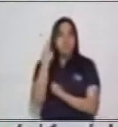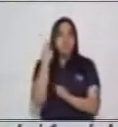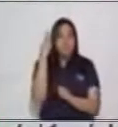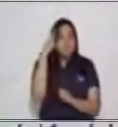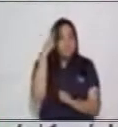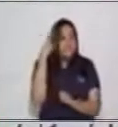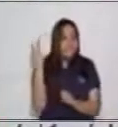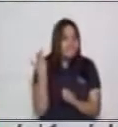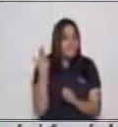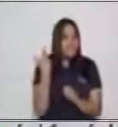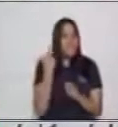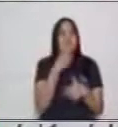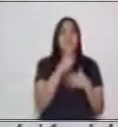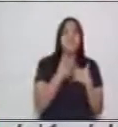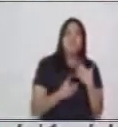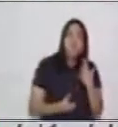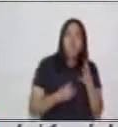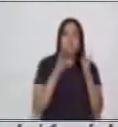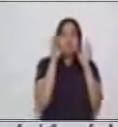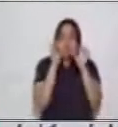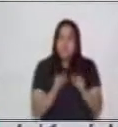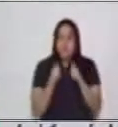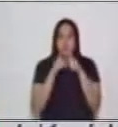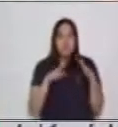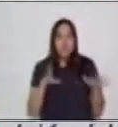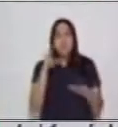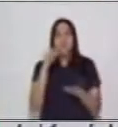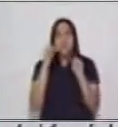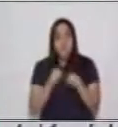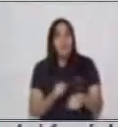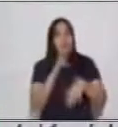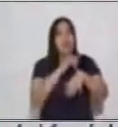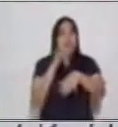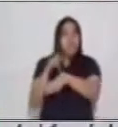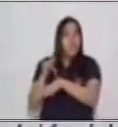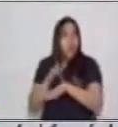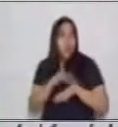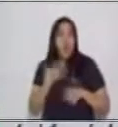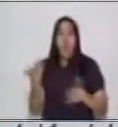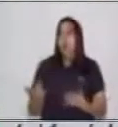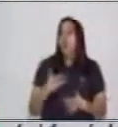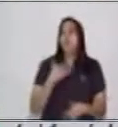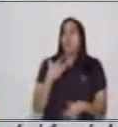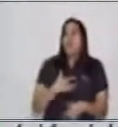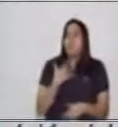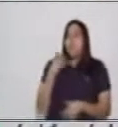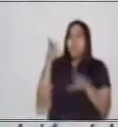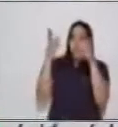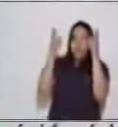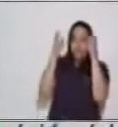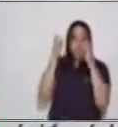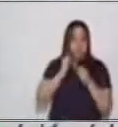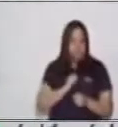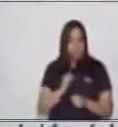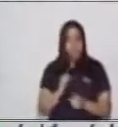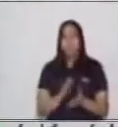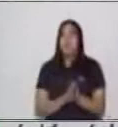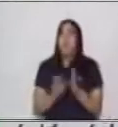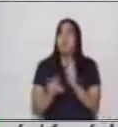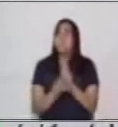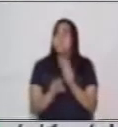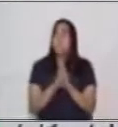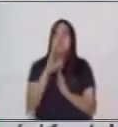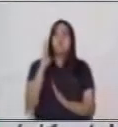sustantivos abstractos, aquellos que pues no los puedes tocar, ¿verdad? No los puedes percibir con los sentidos. Por